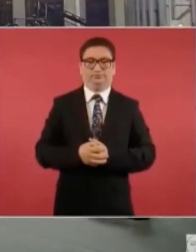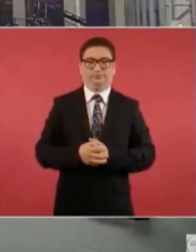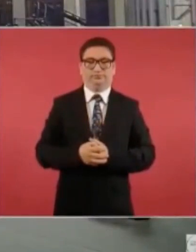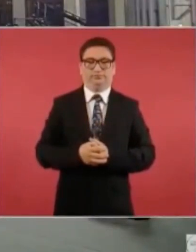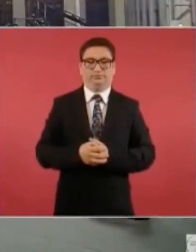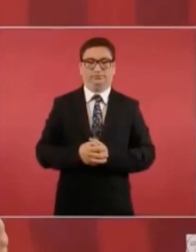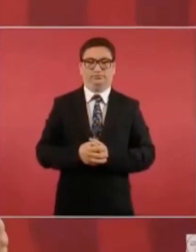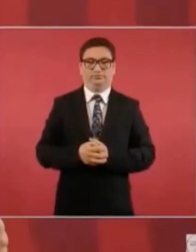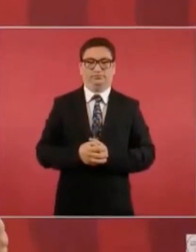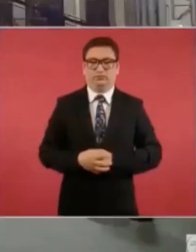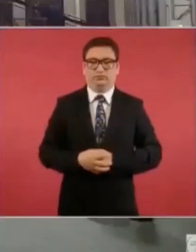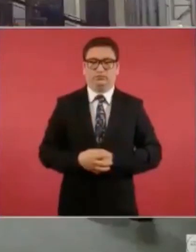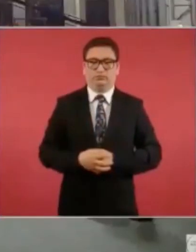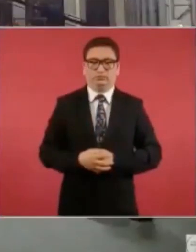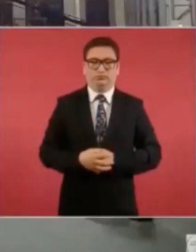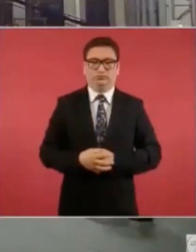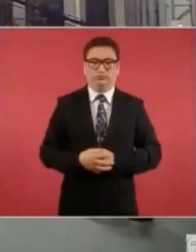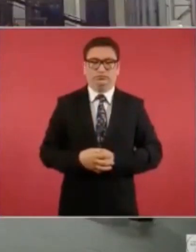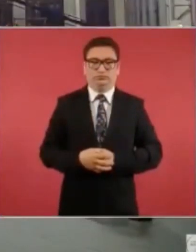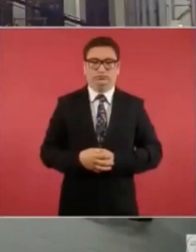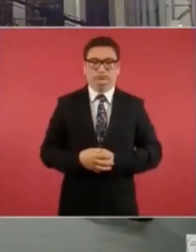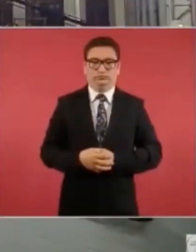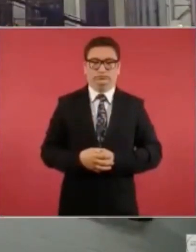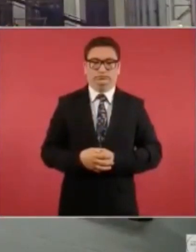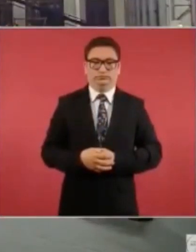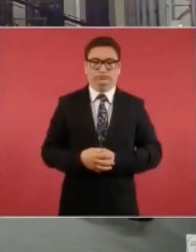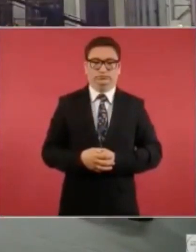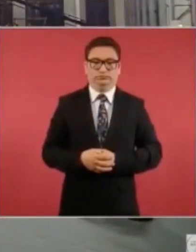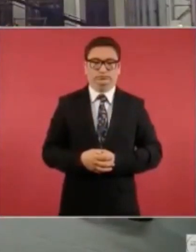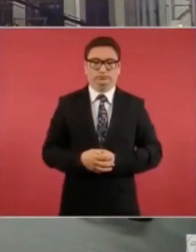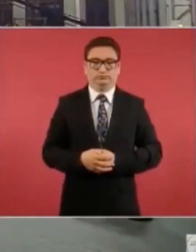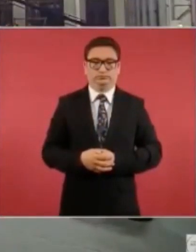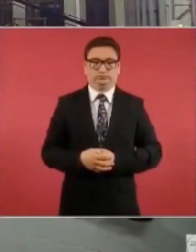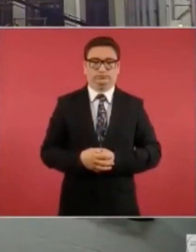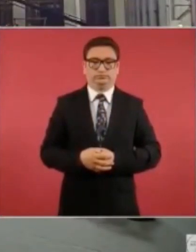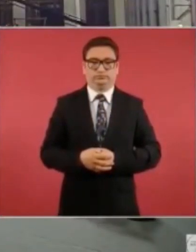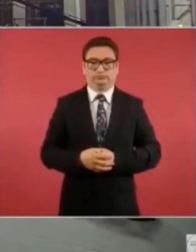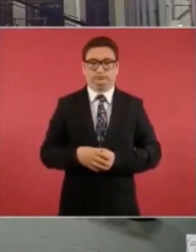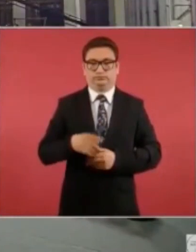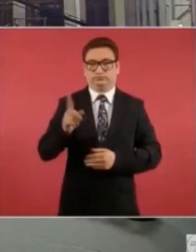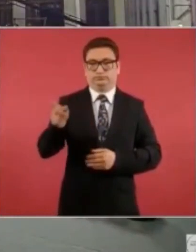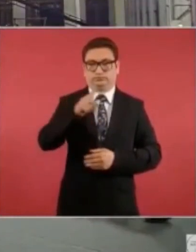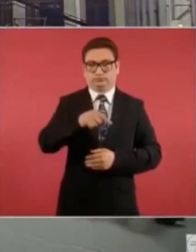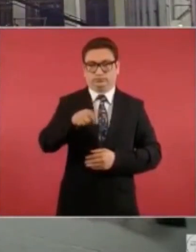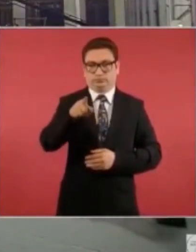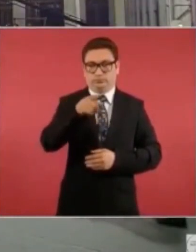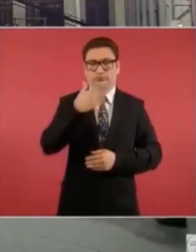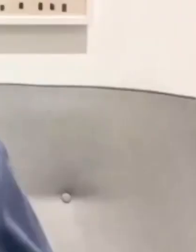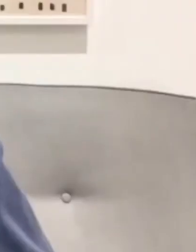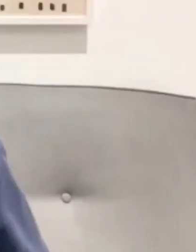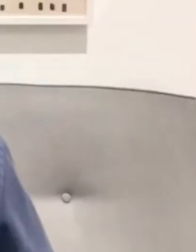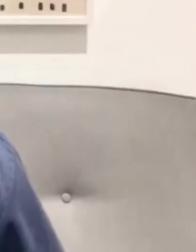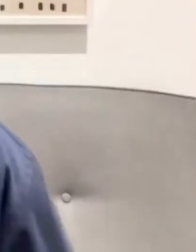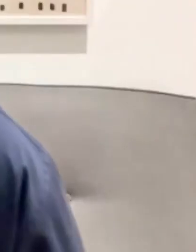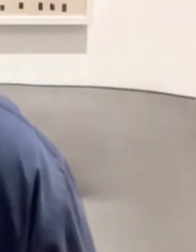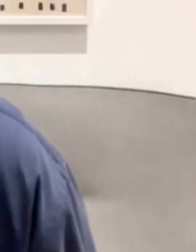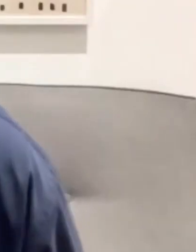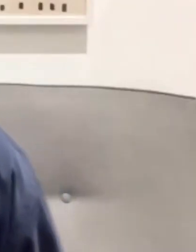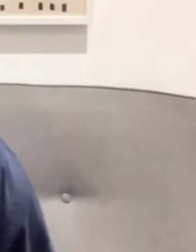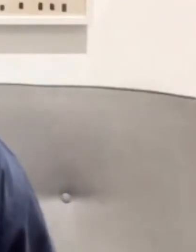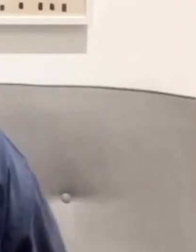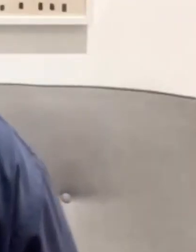Entonces, Buenos días. Bueno, pues ahí De otra fila. están Bueno. las Bueno, declaraciones a las que quería